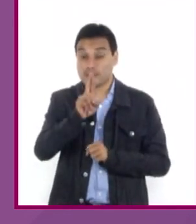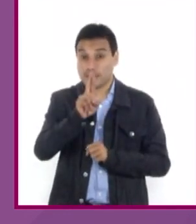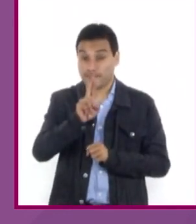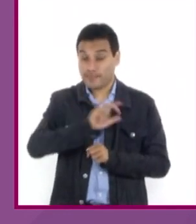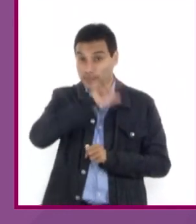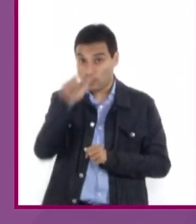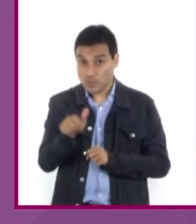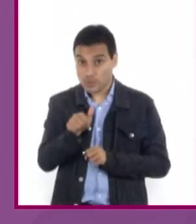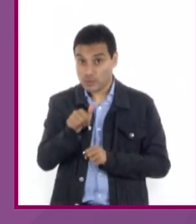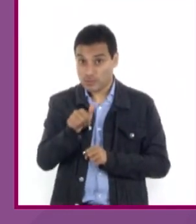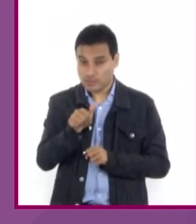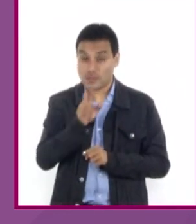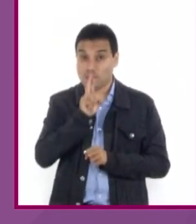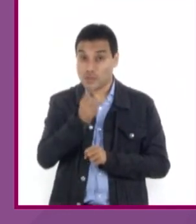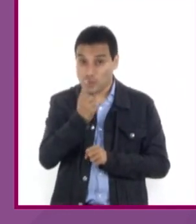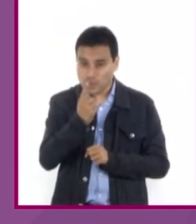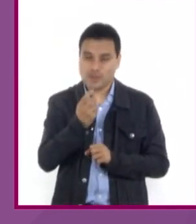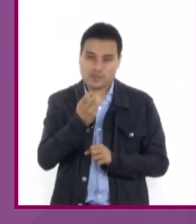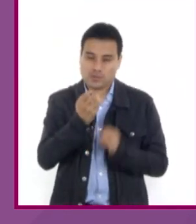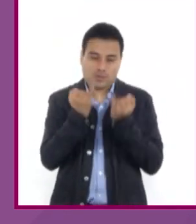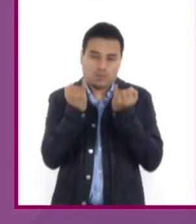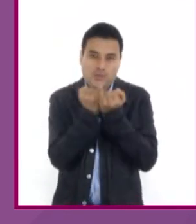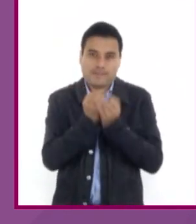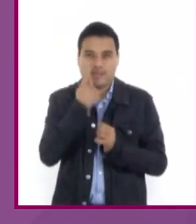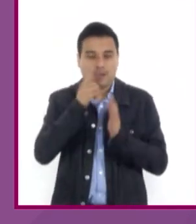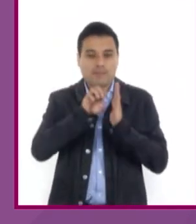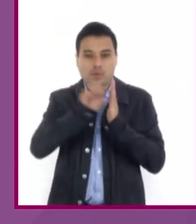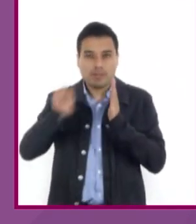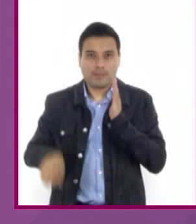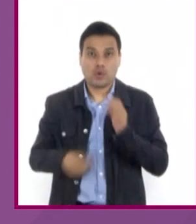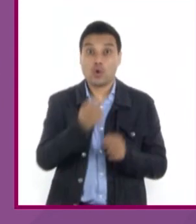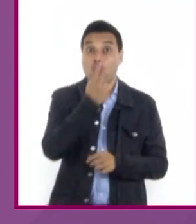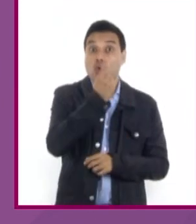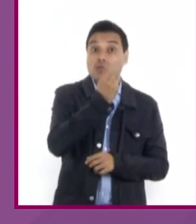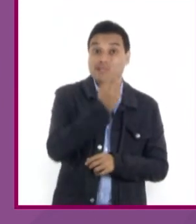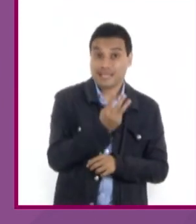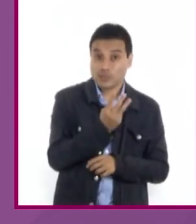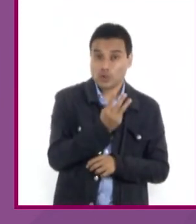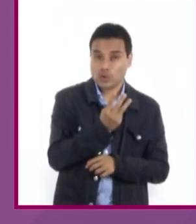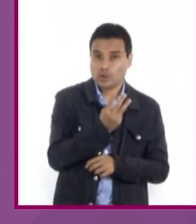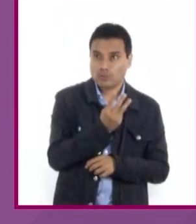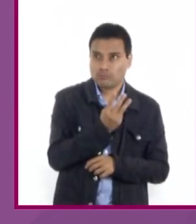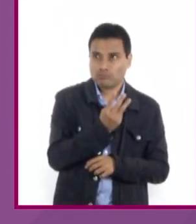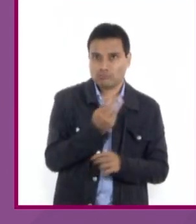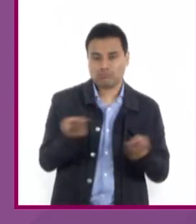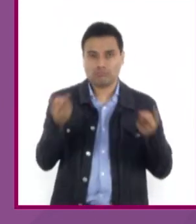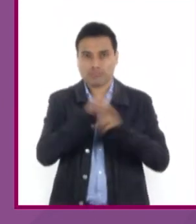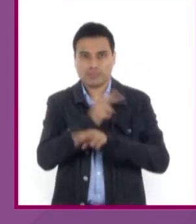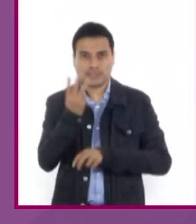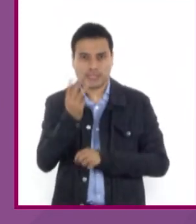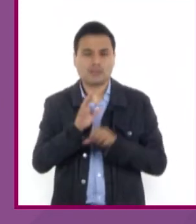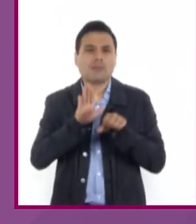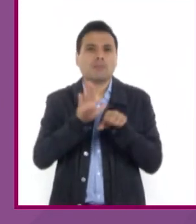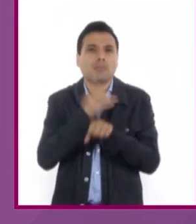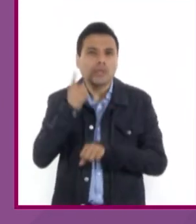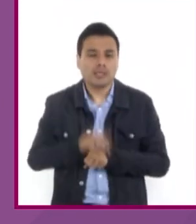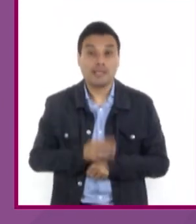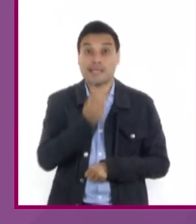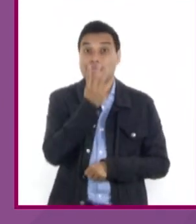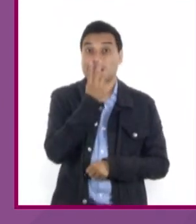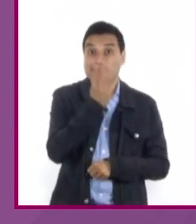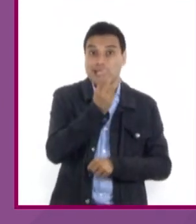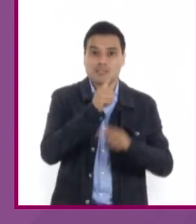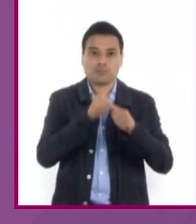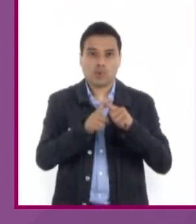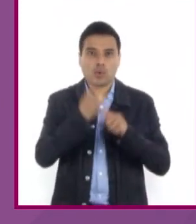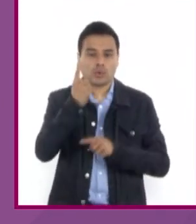1. Por ejemplo, 1/3 es el recíproco de 3, porque 3 por 1/3